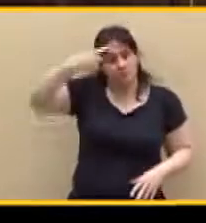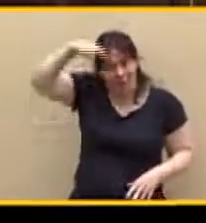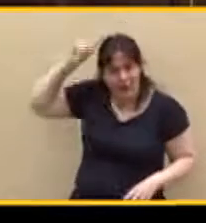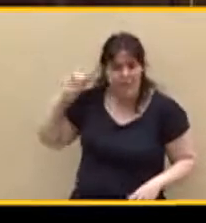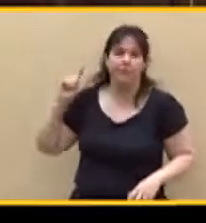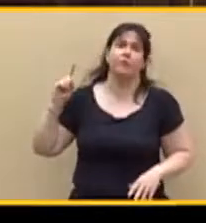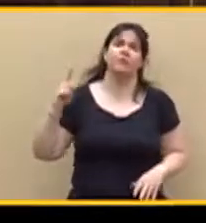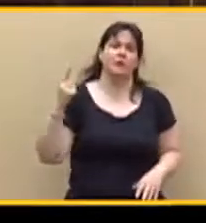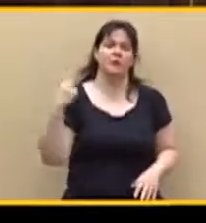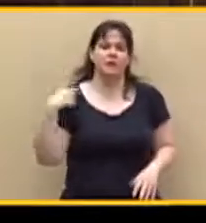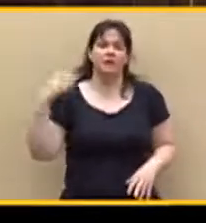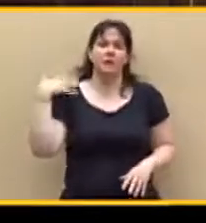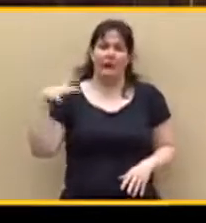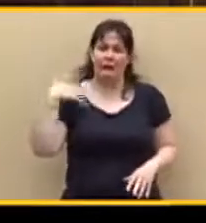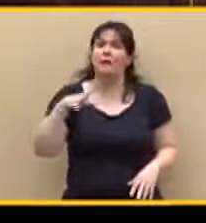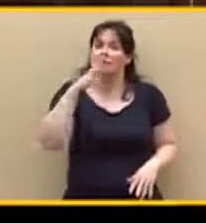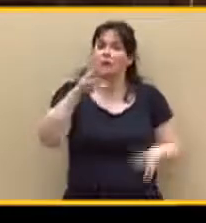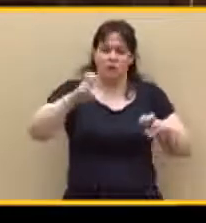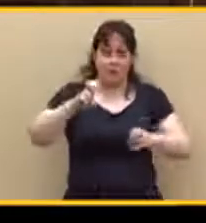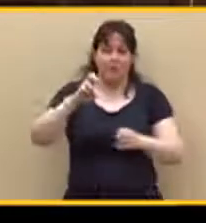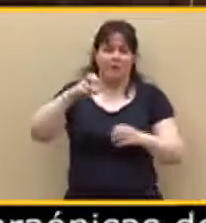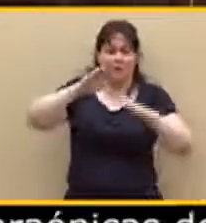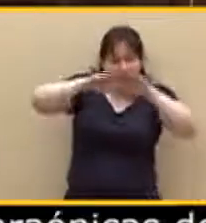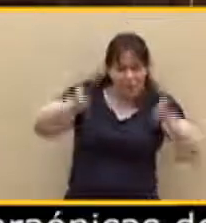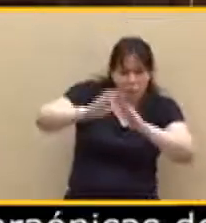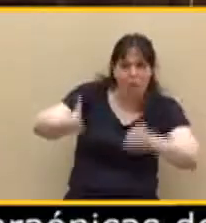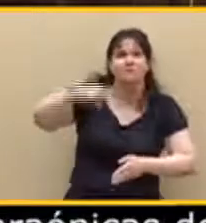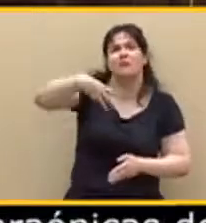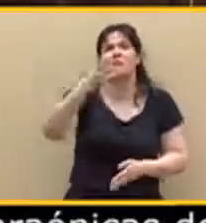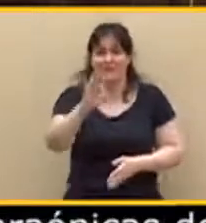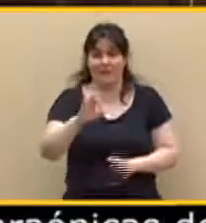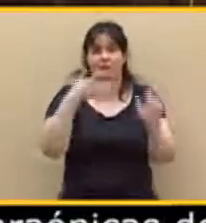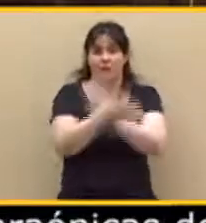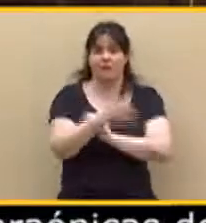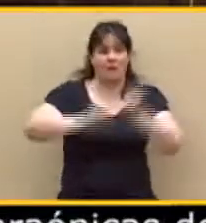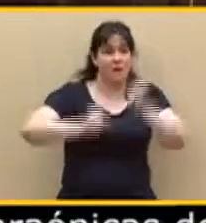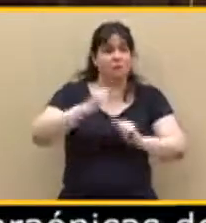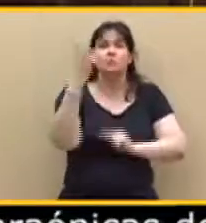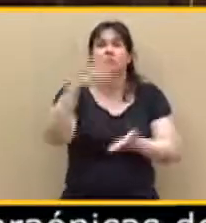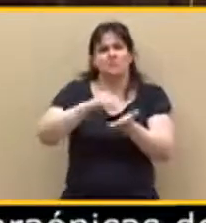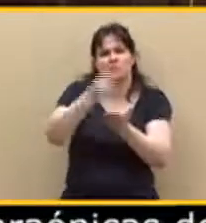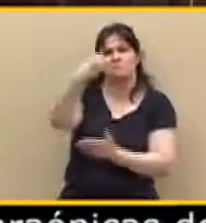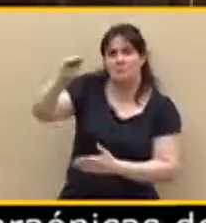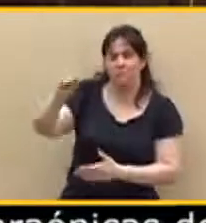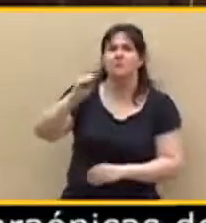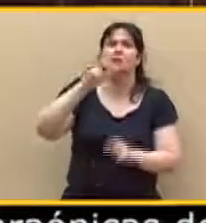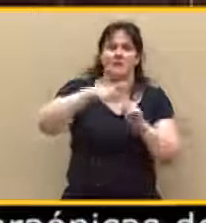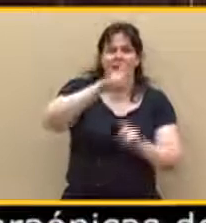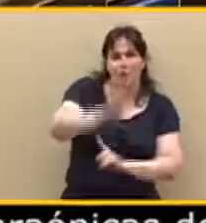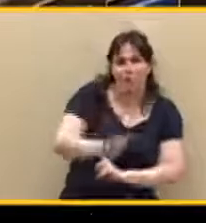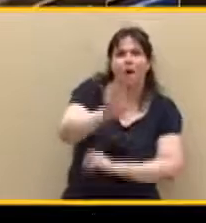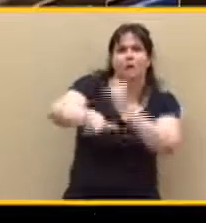El soterramiento de la M30, que costó casi tres veces más de lo que se había presupuestado. La T4 de Barajas, los